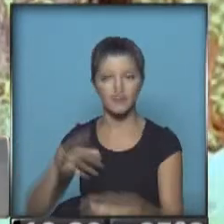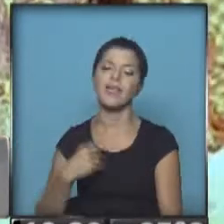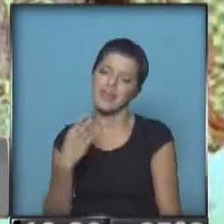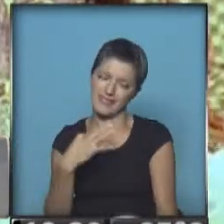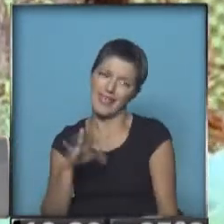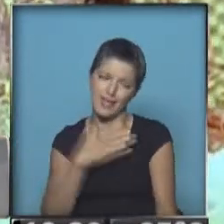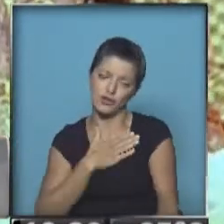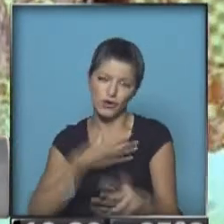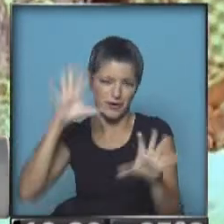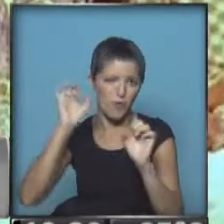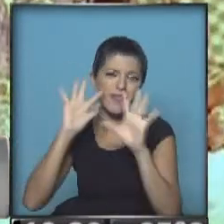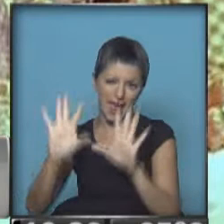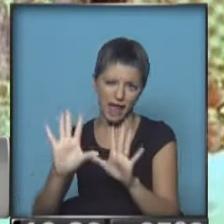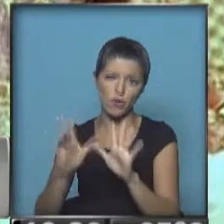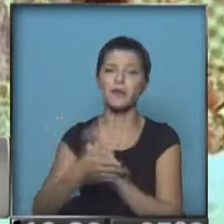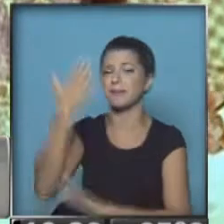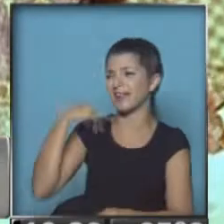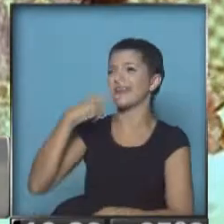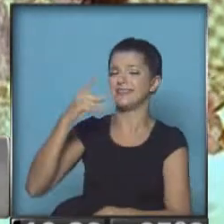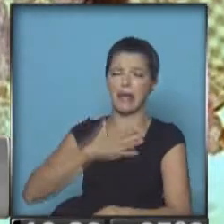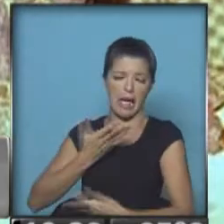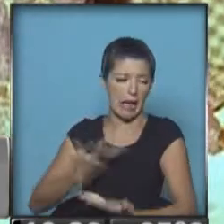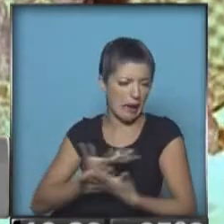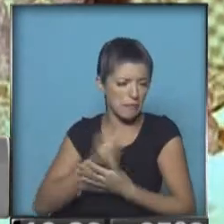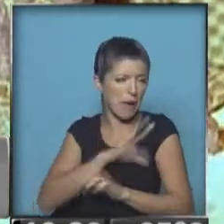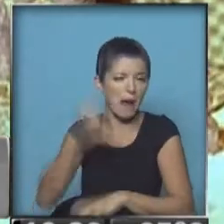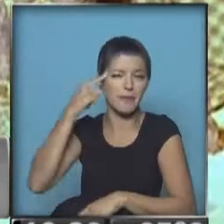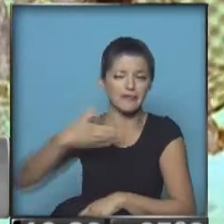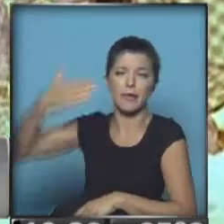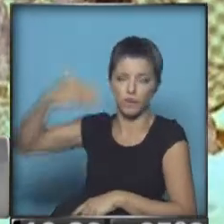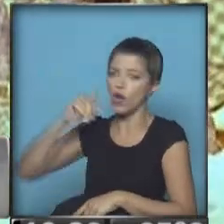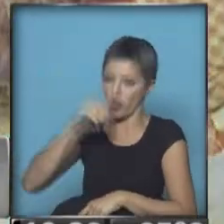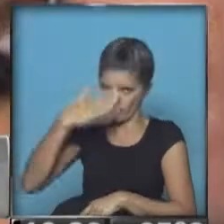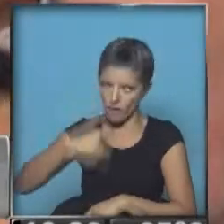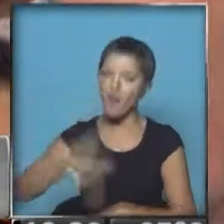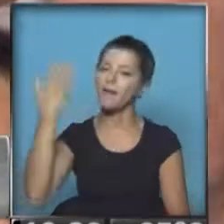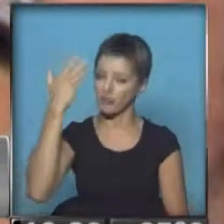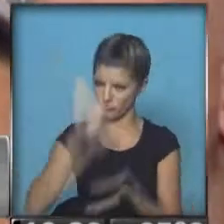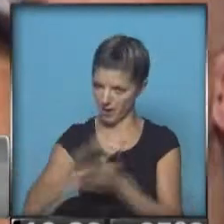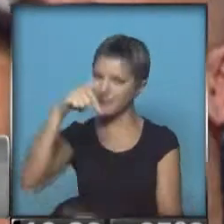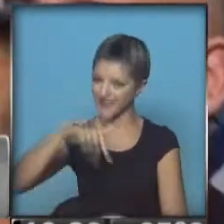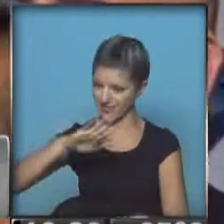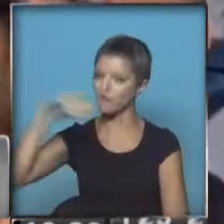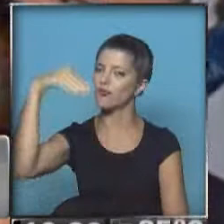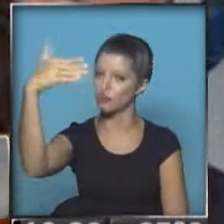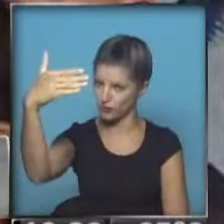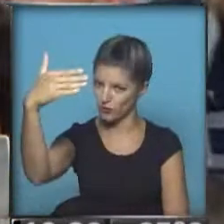un poco, porque mañana van a decir estaban nostalgiosos. No, no estamos nostalgiosos. Después vengo por el presente y por el futuro. Pero ¿saben